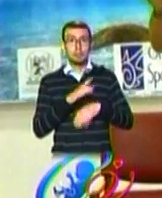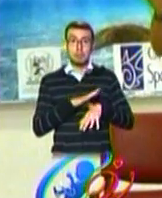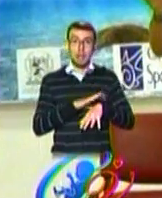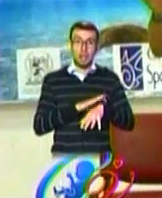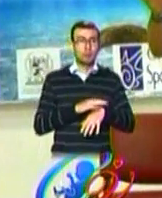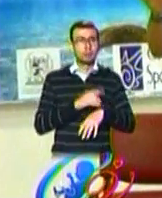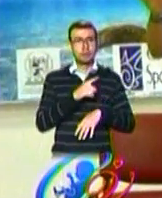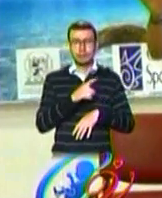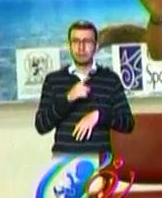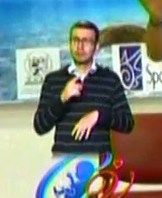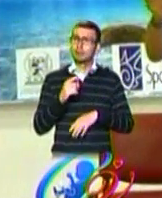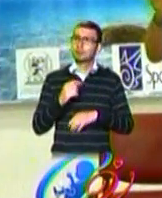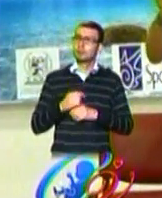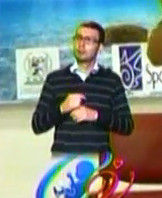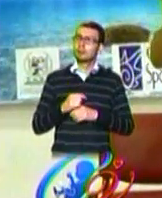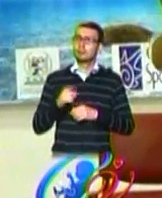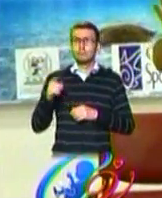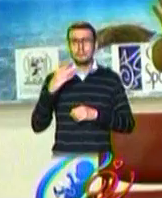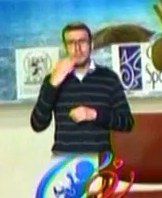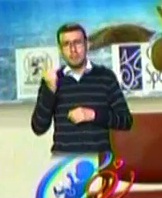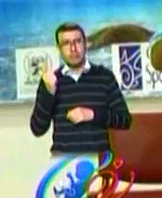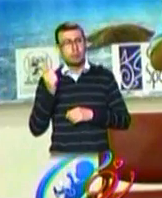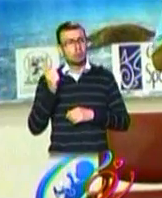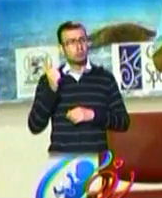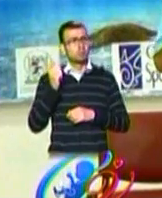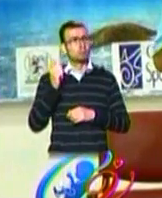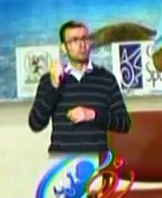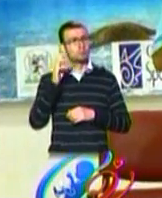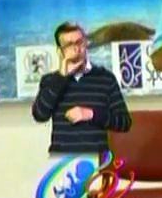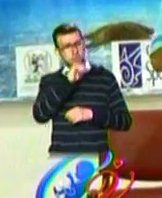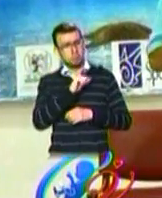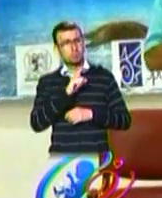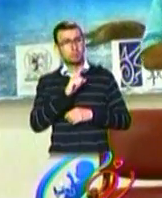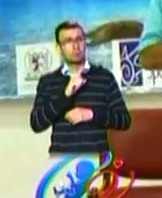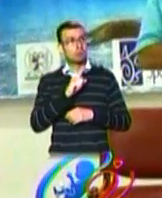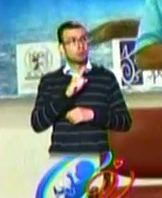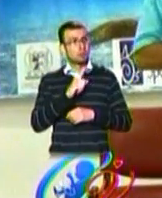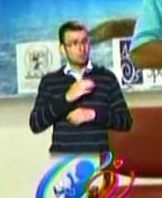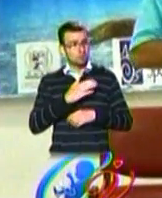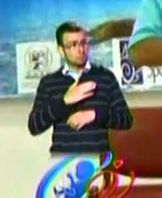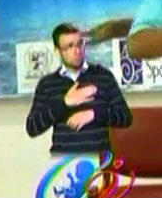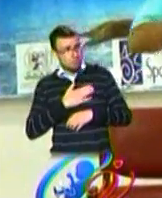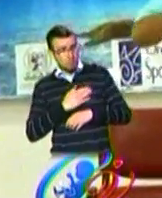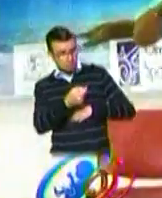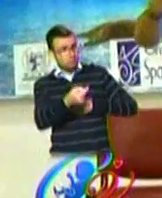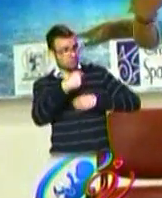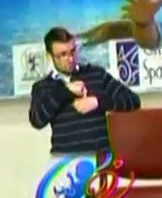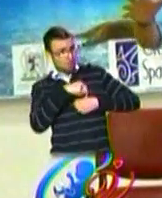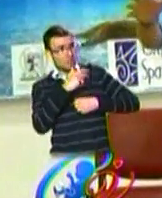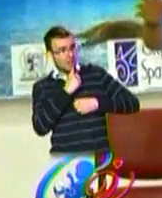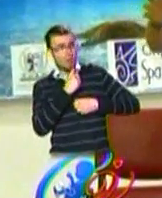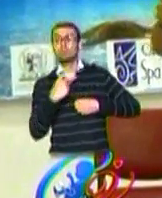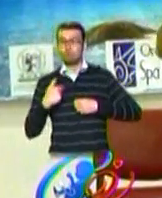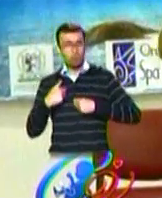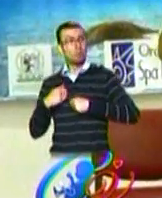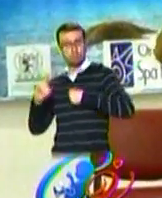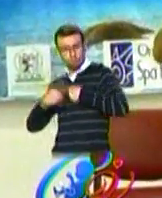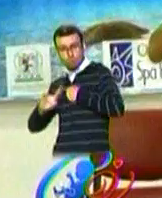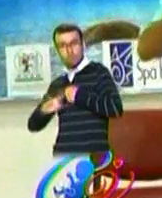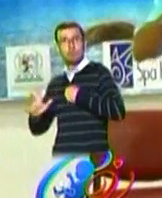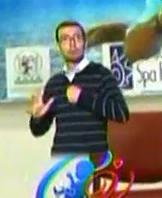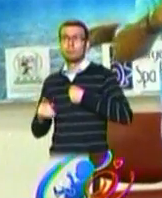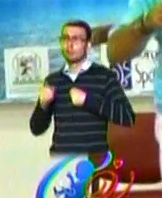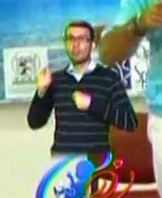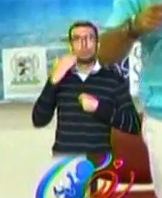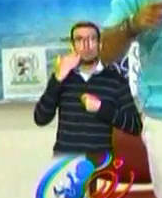inteligente ignorancia, ella dijo: pues si ellos no me lo hacen, yo me lo hago. La señora vivía en el área rural y cogió